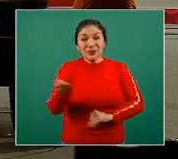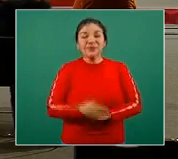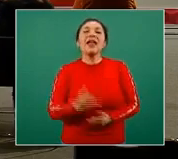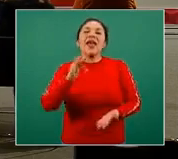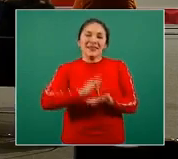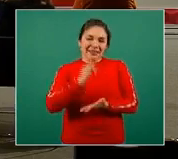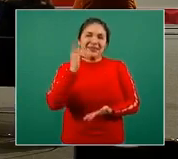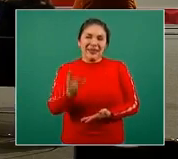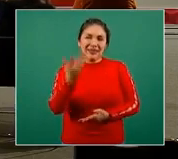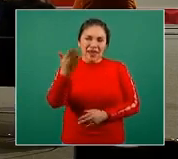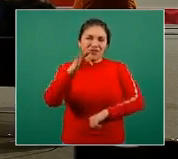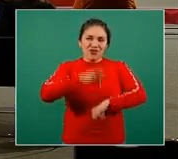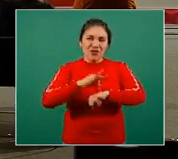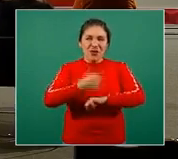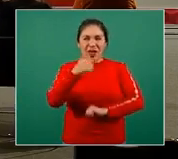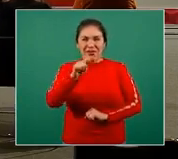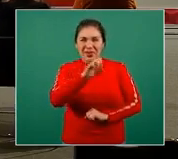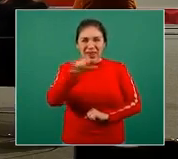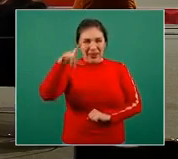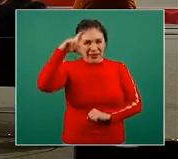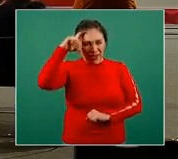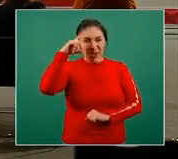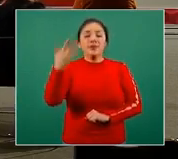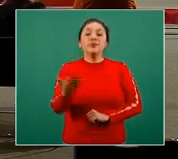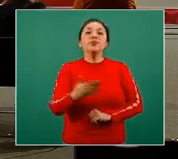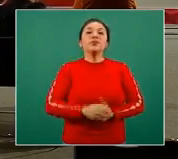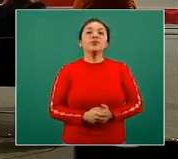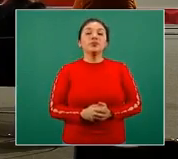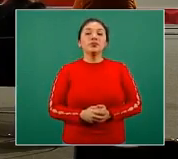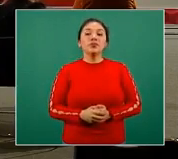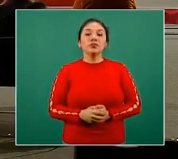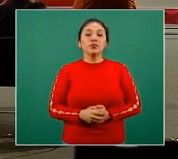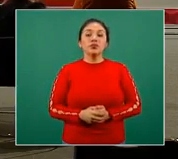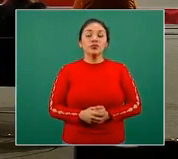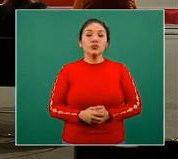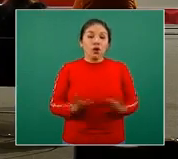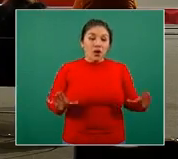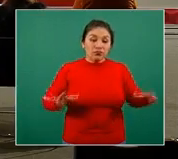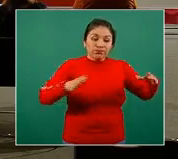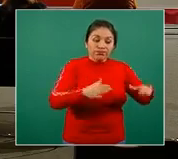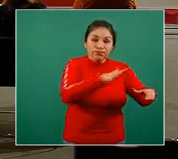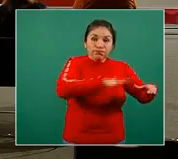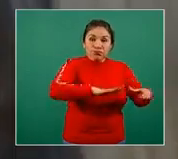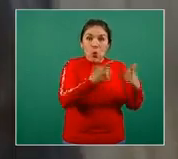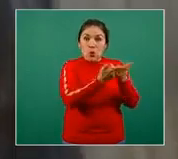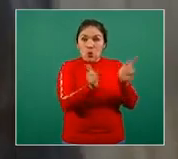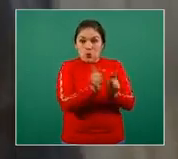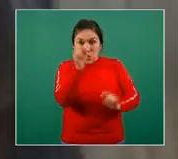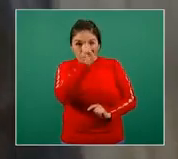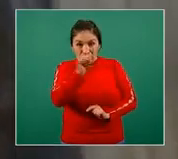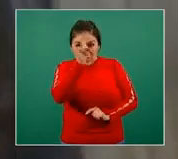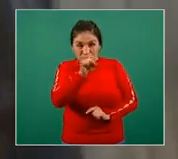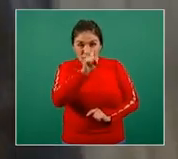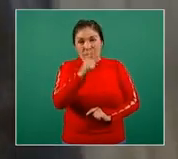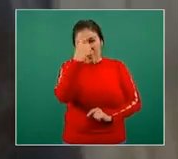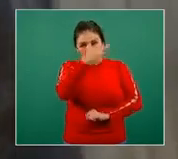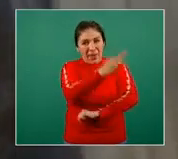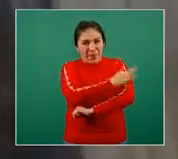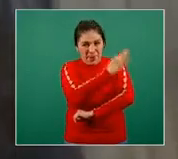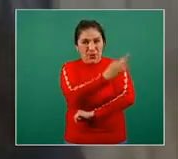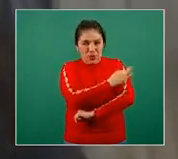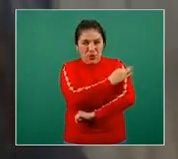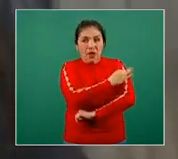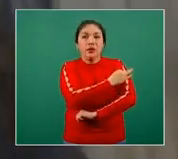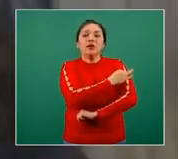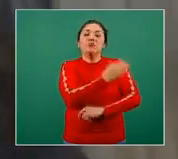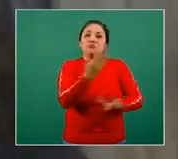Muchas gracias, doctor López-Gatell. Y en nombre de todos los integrantes del Grupo Técnico Asesor de Vacunación